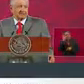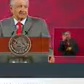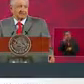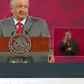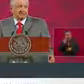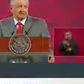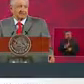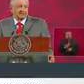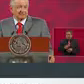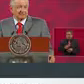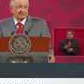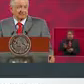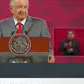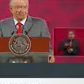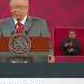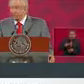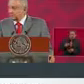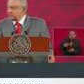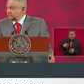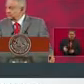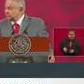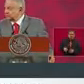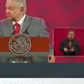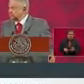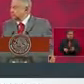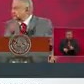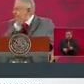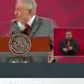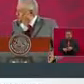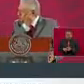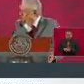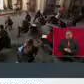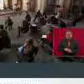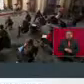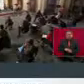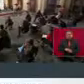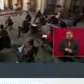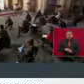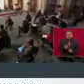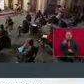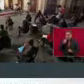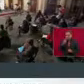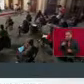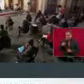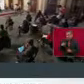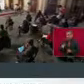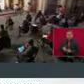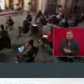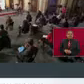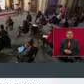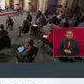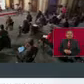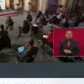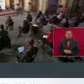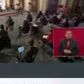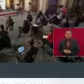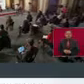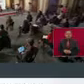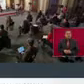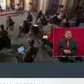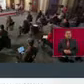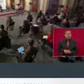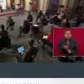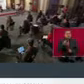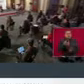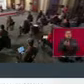los estados de Guerrero, San Luis Potosí y la Ciudad de México, mientras que Querétaro, Baja California y Chihuahua son las entidades mejor evaluadas. En